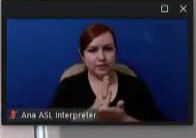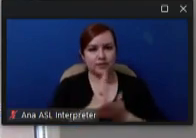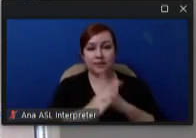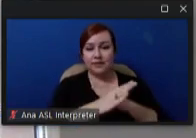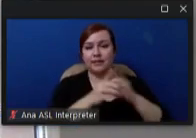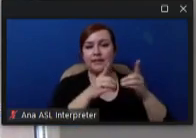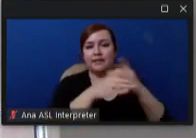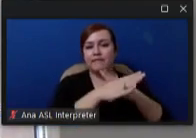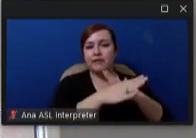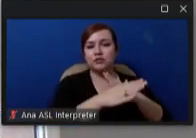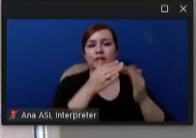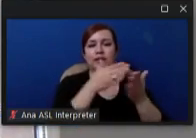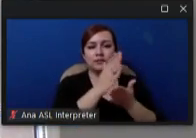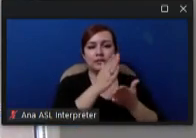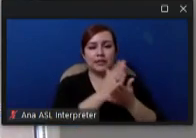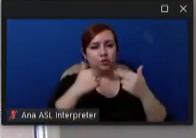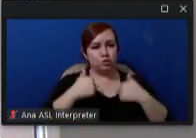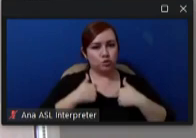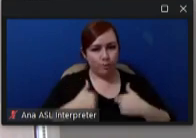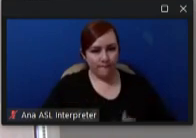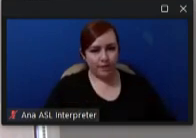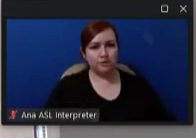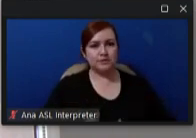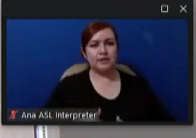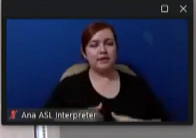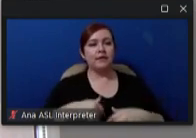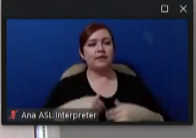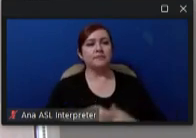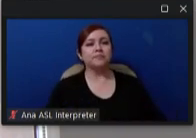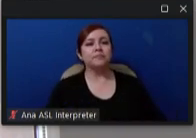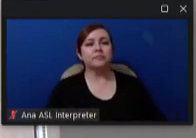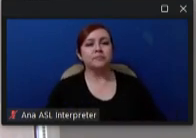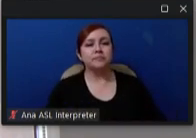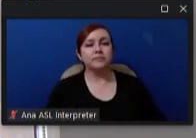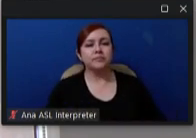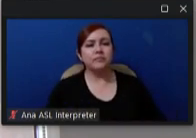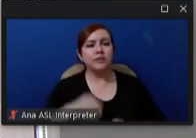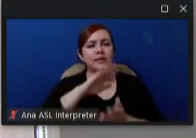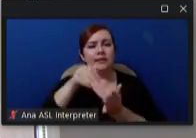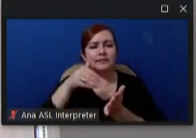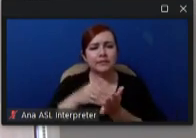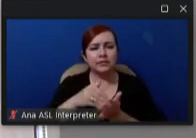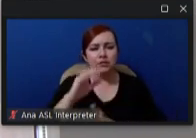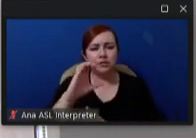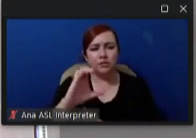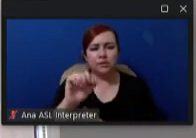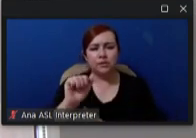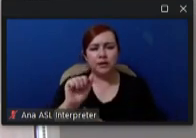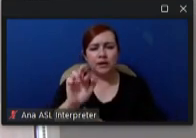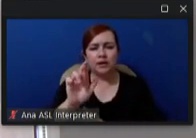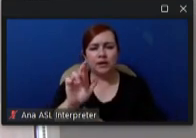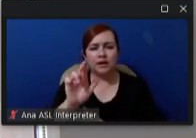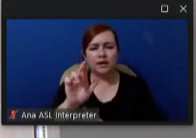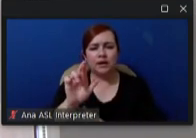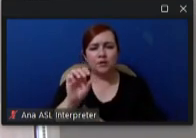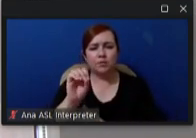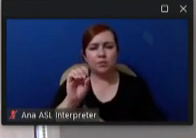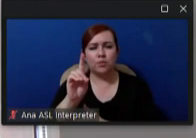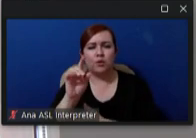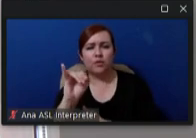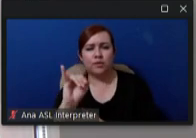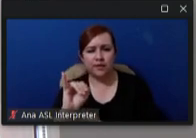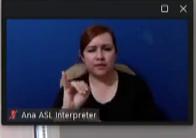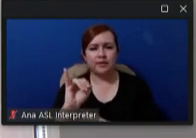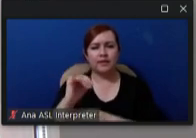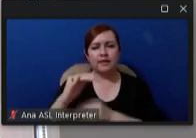Discapacidad CAPRODI, defendiendo vidas, acceso, educación y dignidad, las demandas que